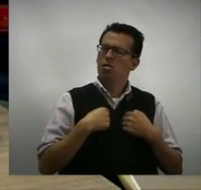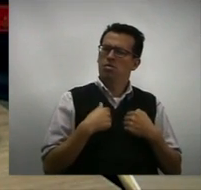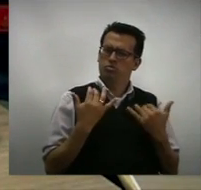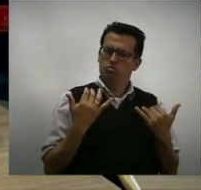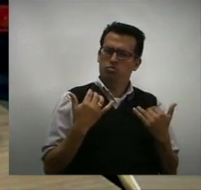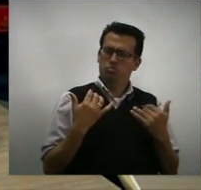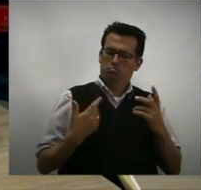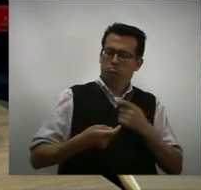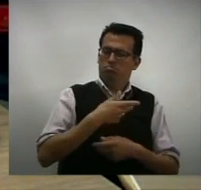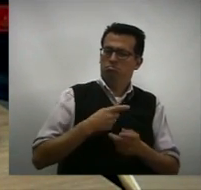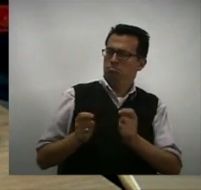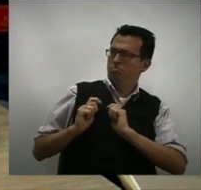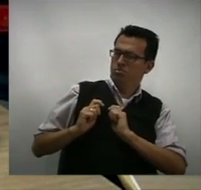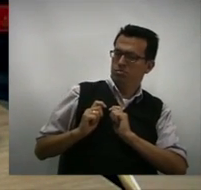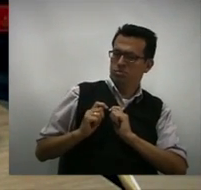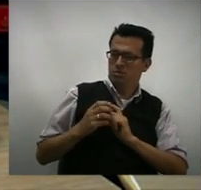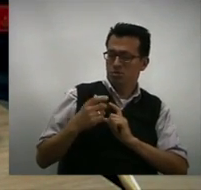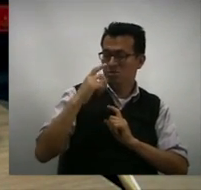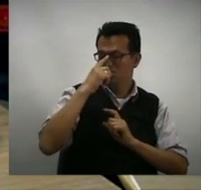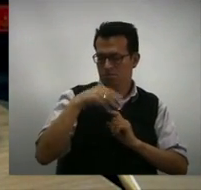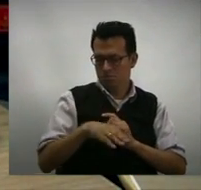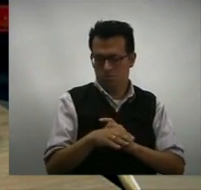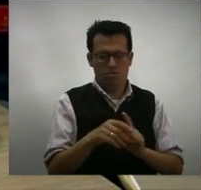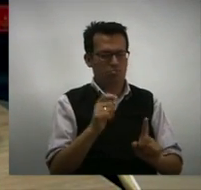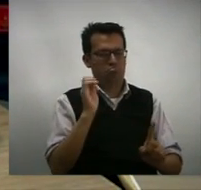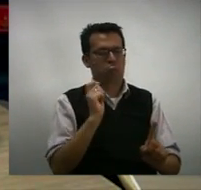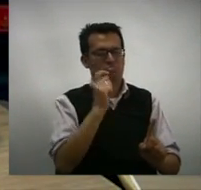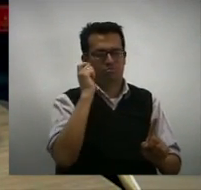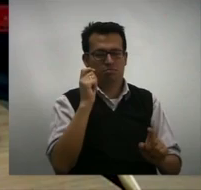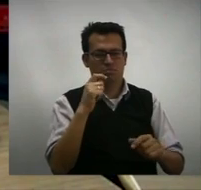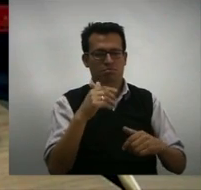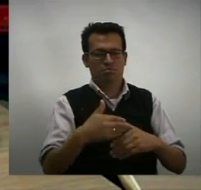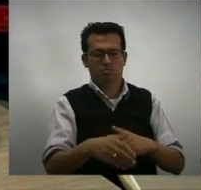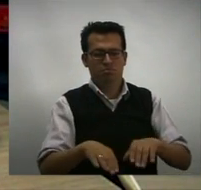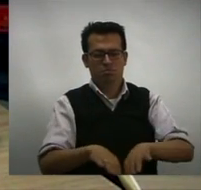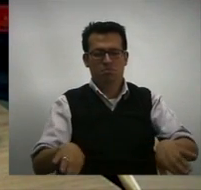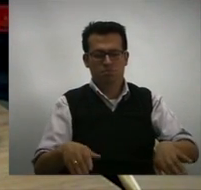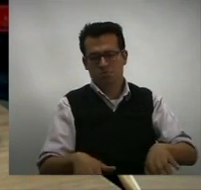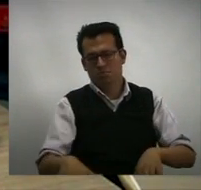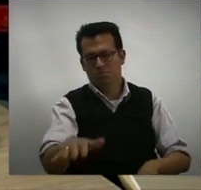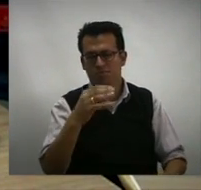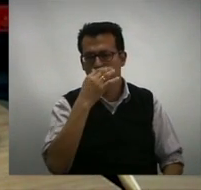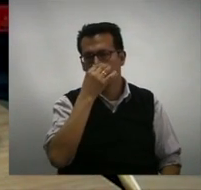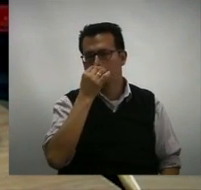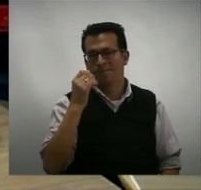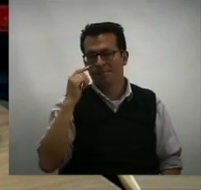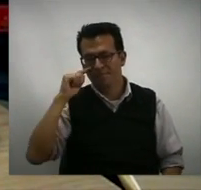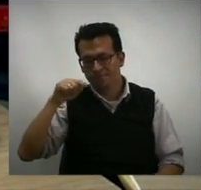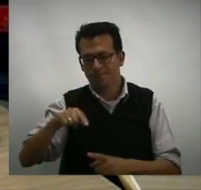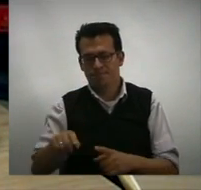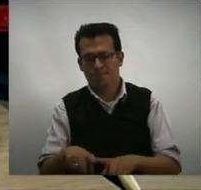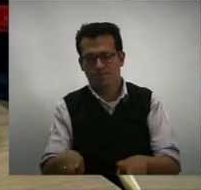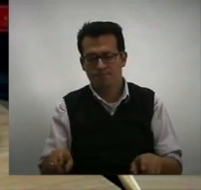algo nuevo, vincularla a una prueba, a una selección, a una prueba selectiva, plantarla como objeto supremo de la libertad